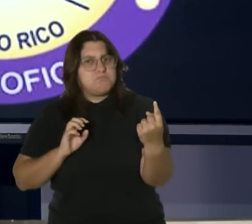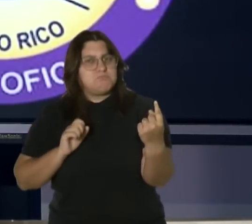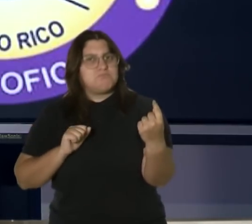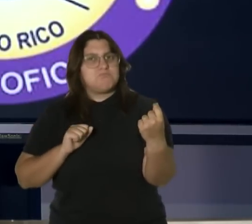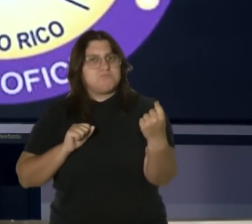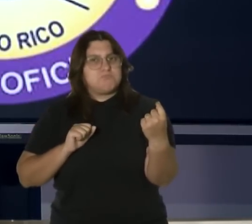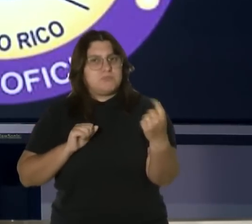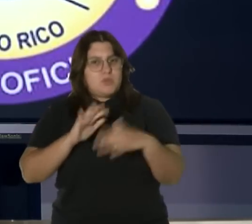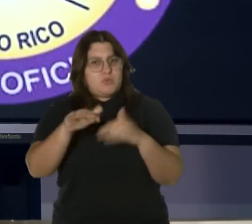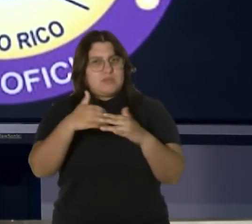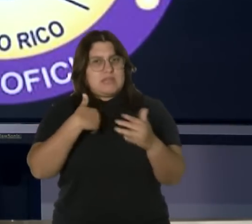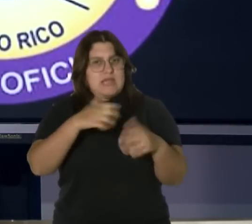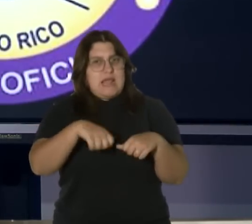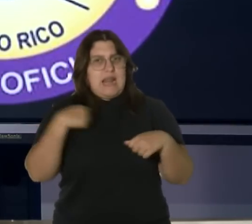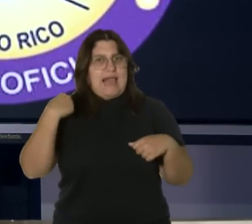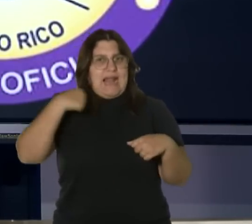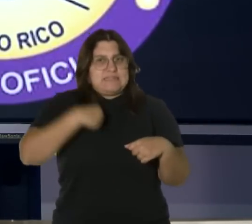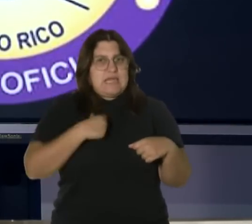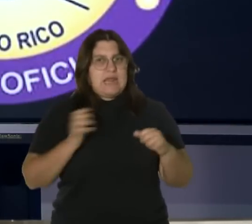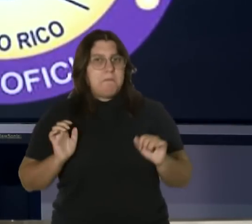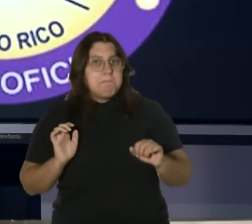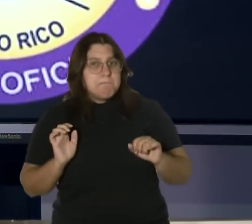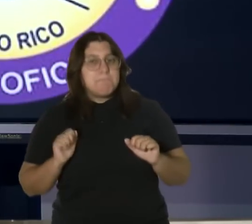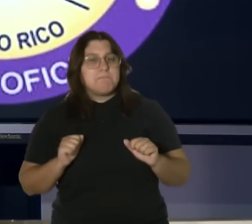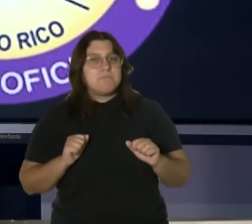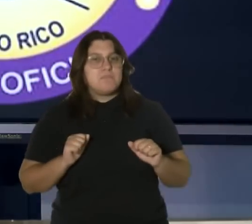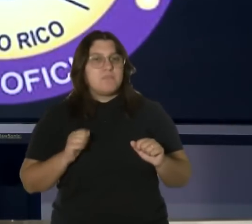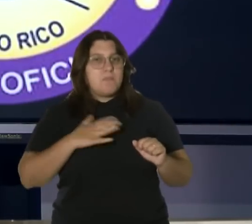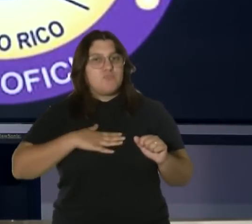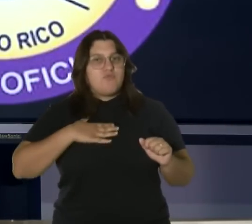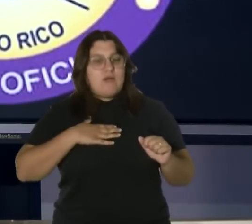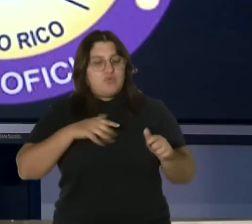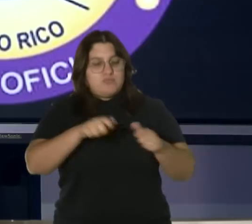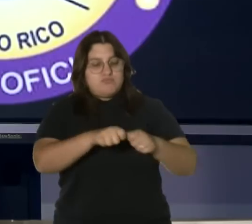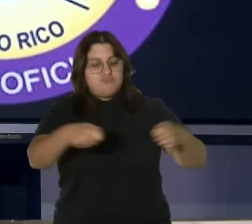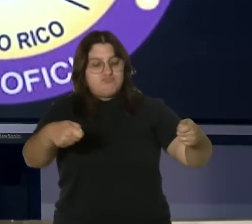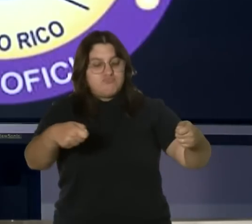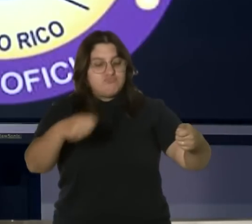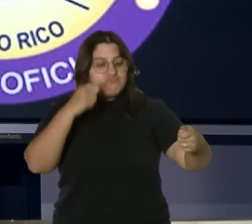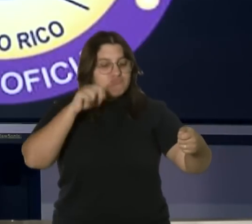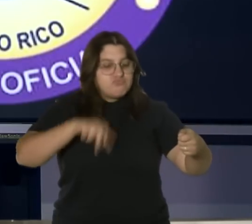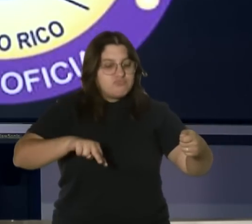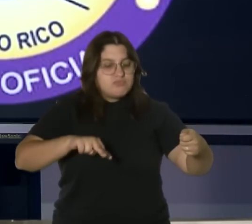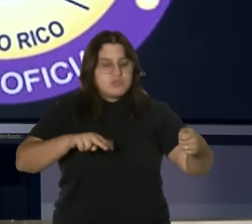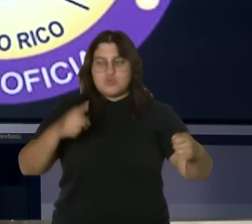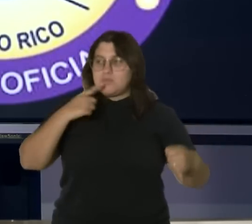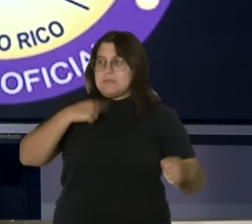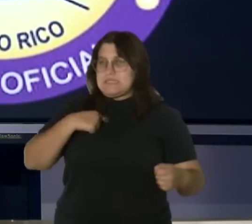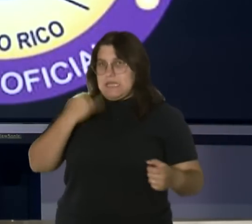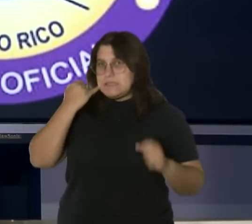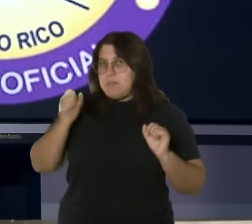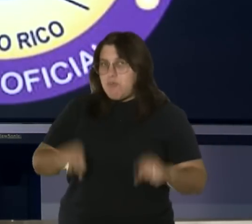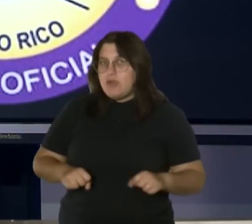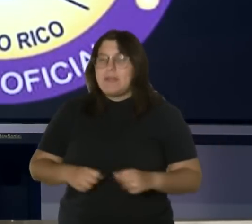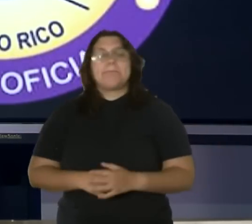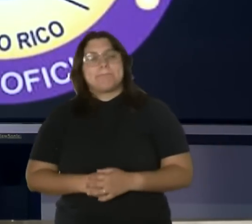todo lo que tenga dentro de esa cartera sáquelo pues mire usted indique señor fiscal mire tendría que